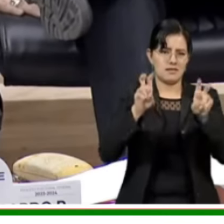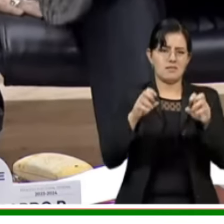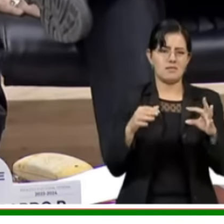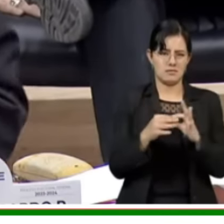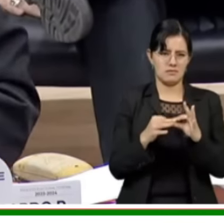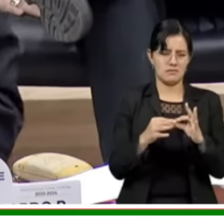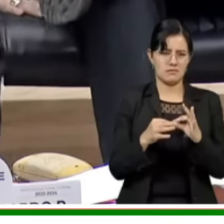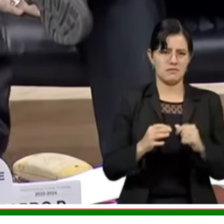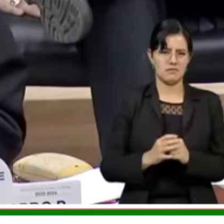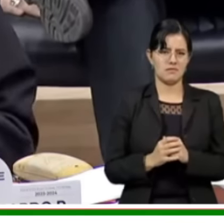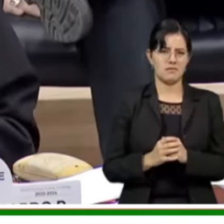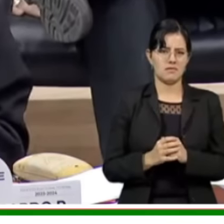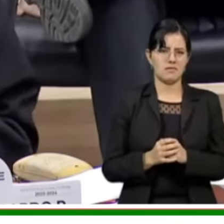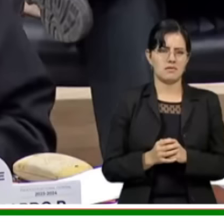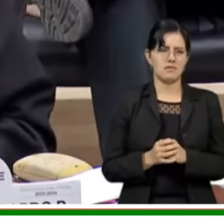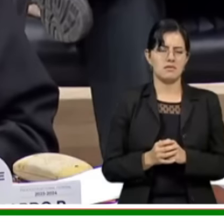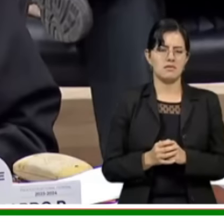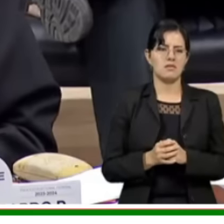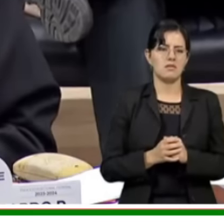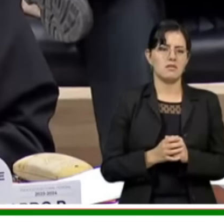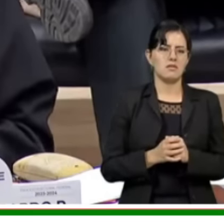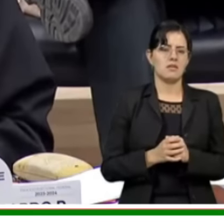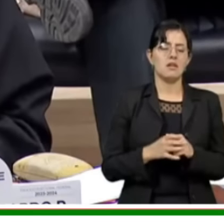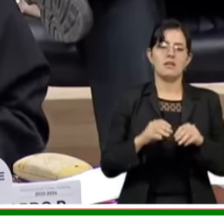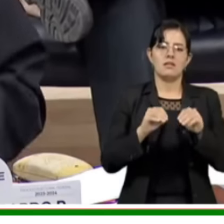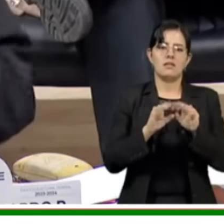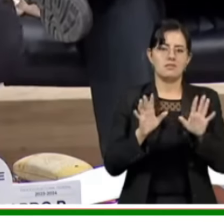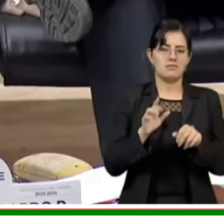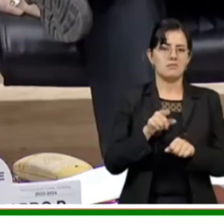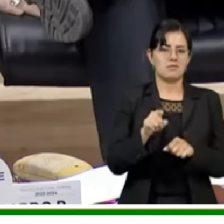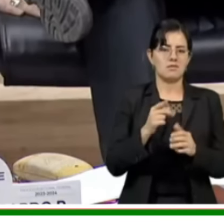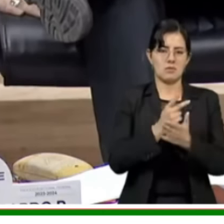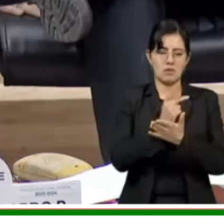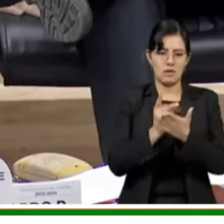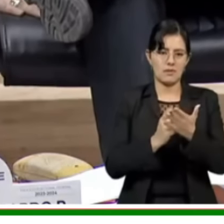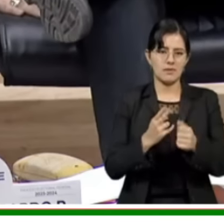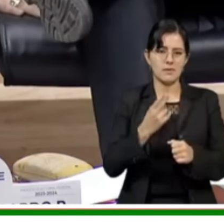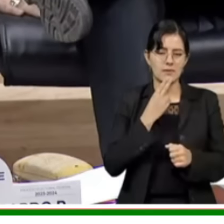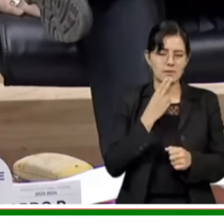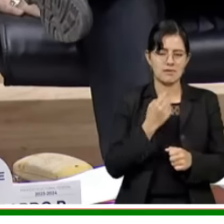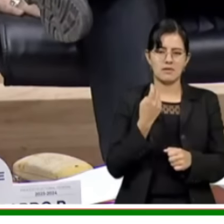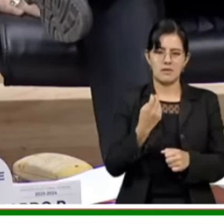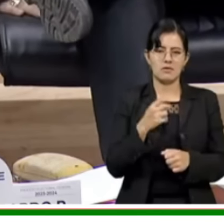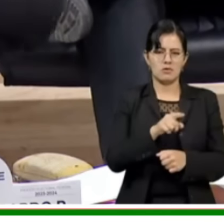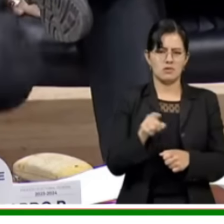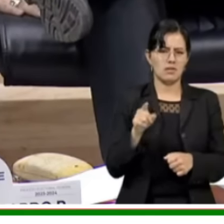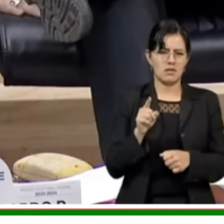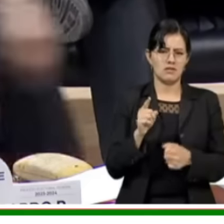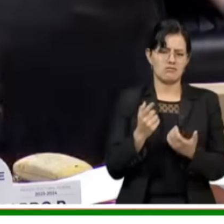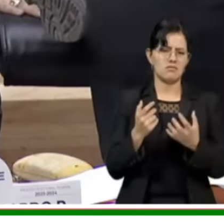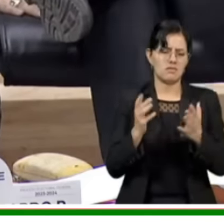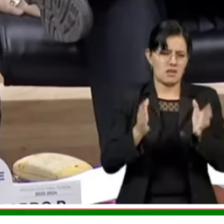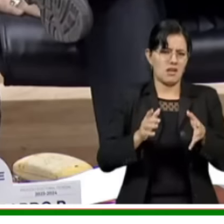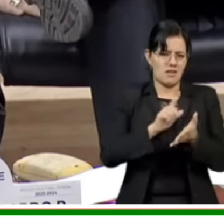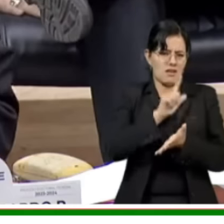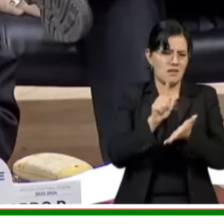abordado por supuesto que nadie puede defender el uso de program o sea está en la ley están todos los